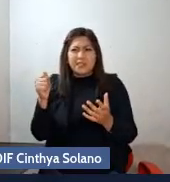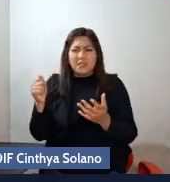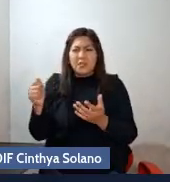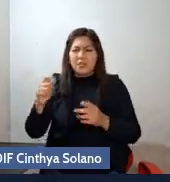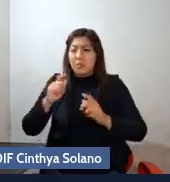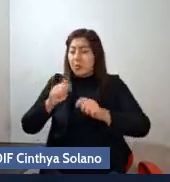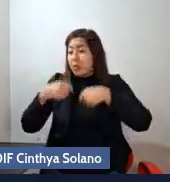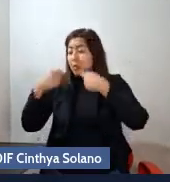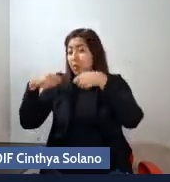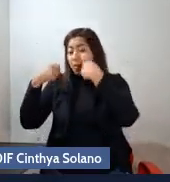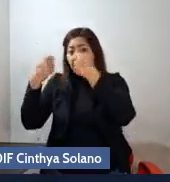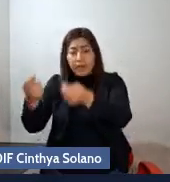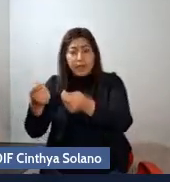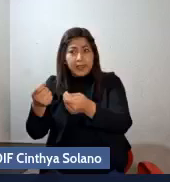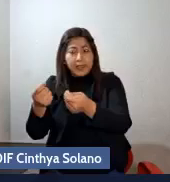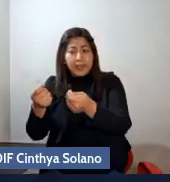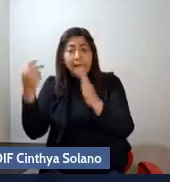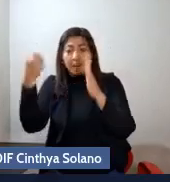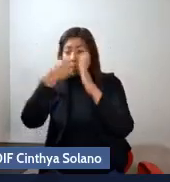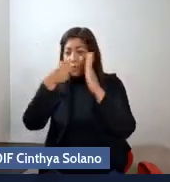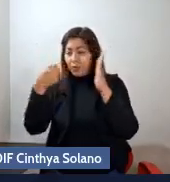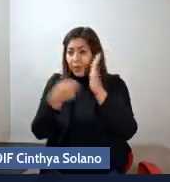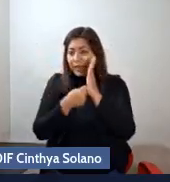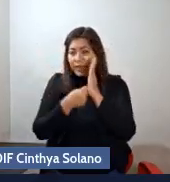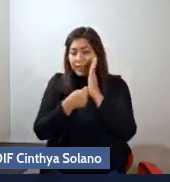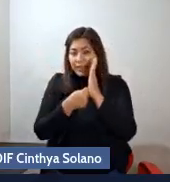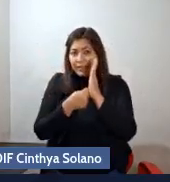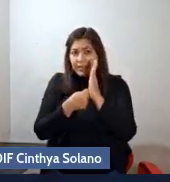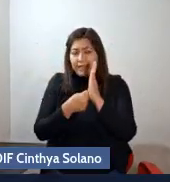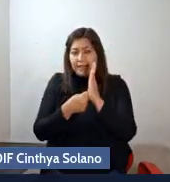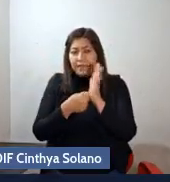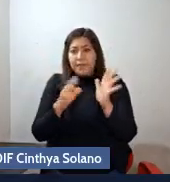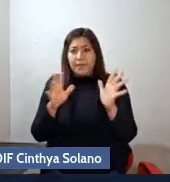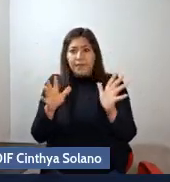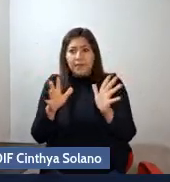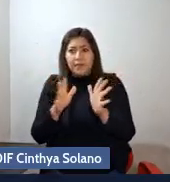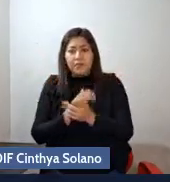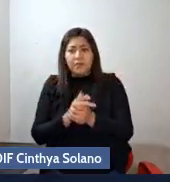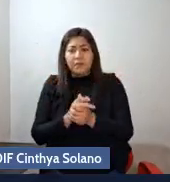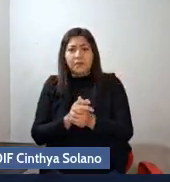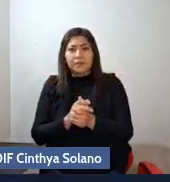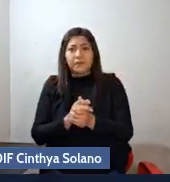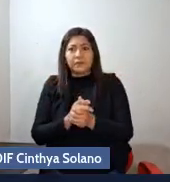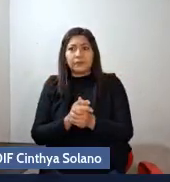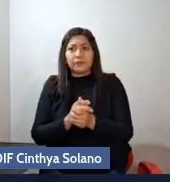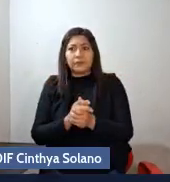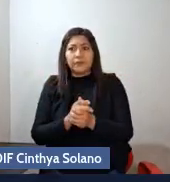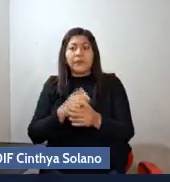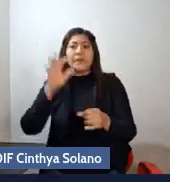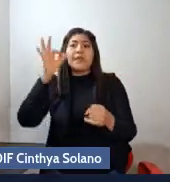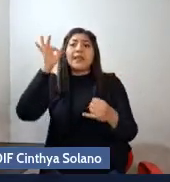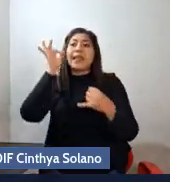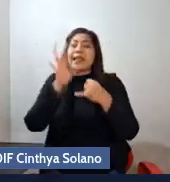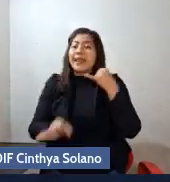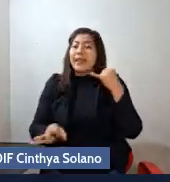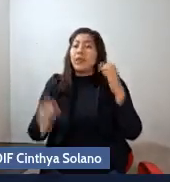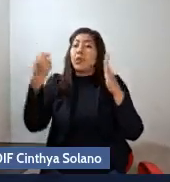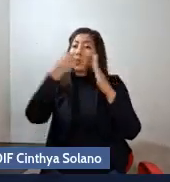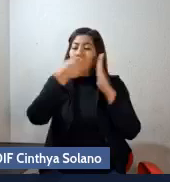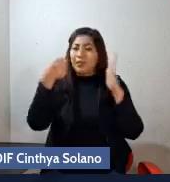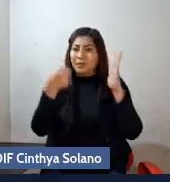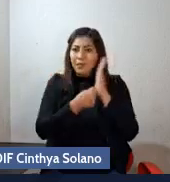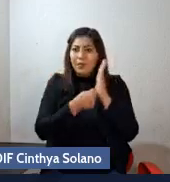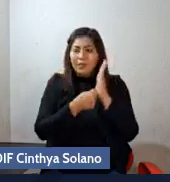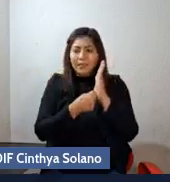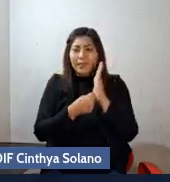Ajá. La última voluntad, el último testamento es el que se va a declarar válido y es el que va a quedar